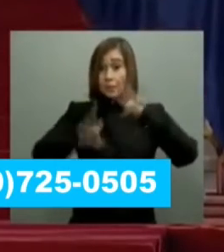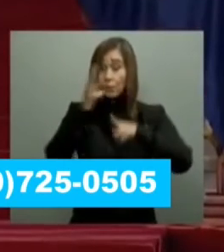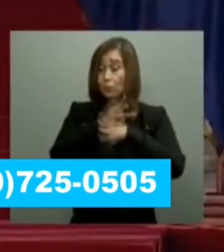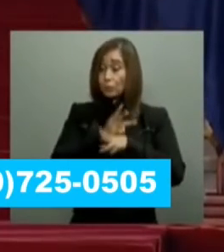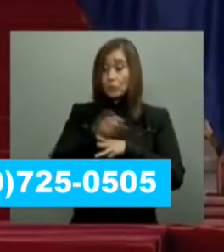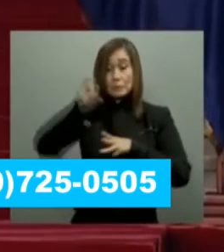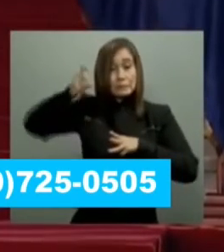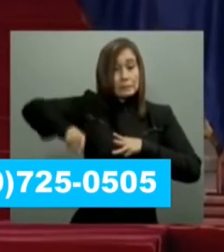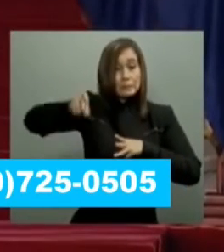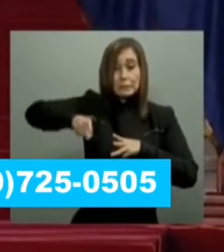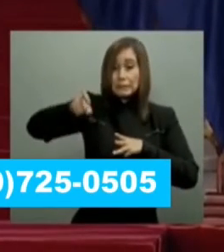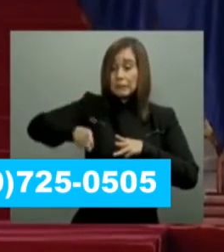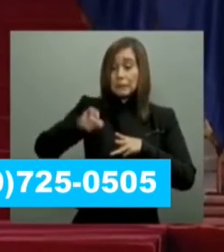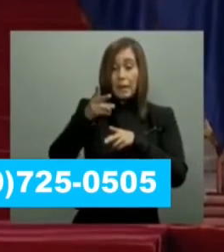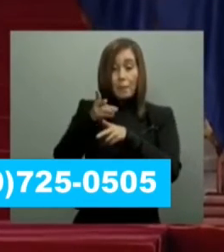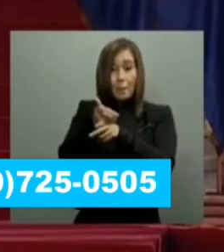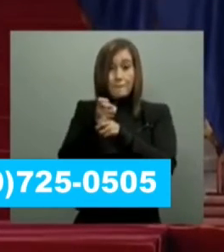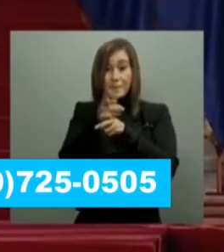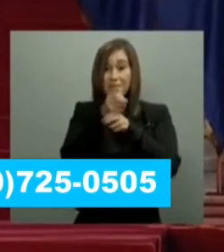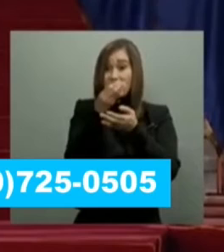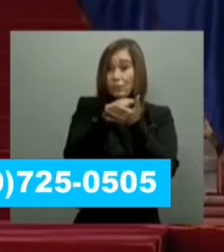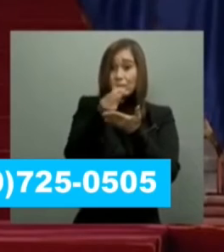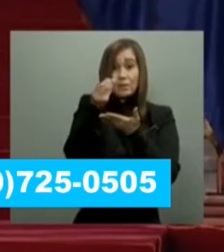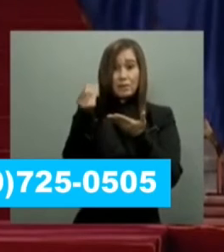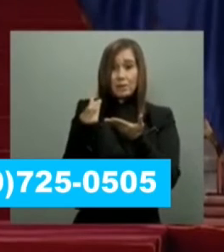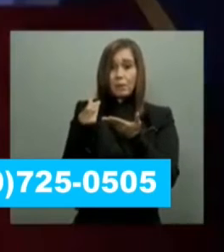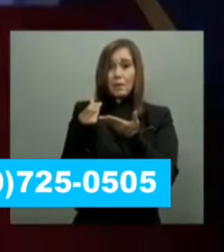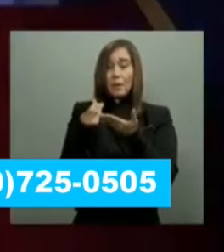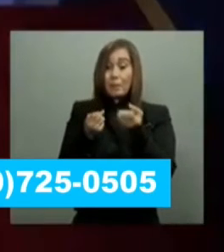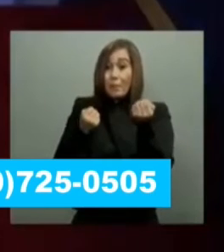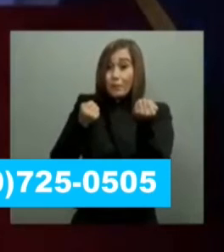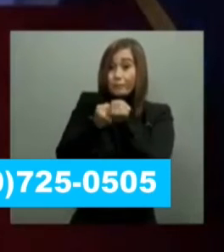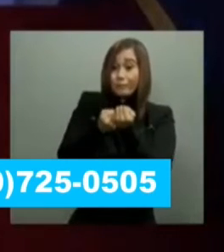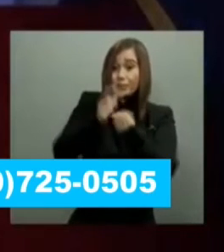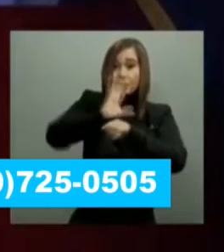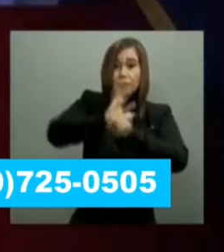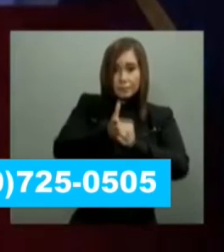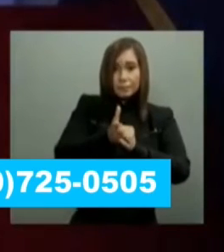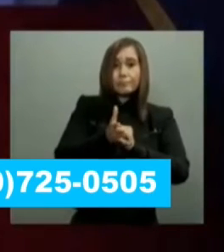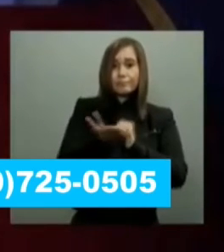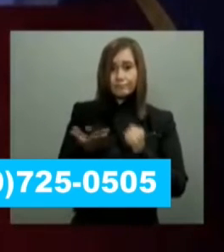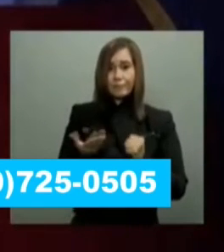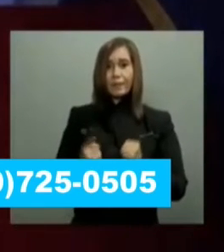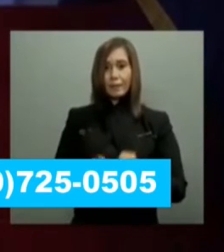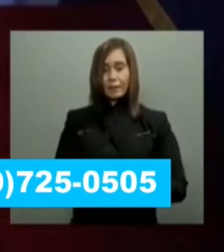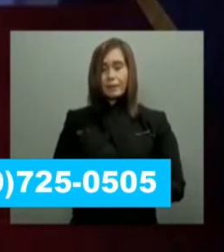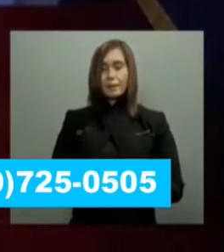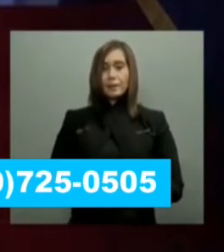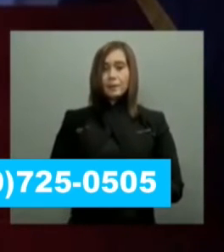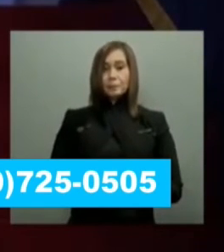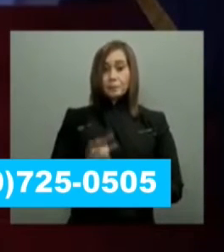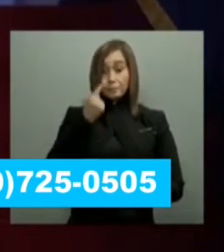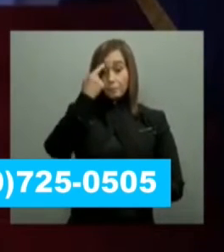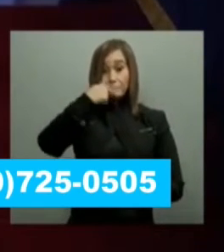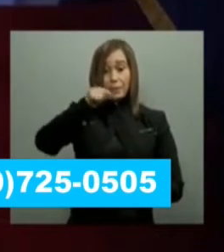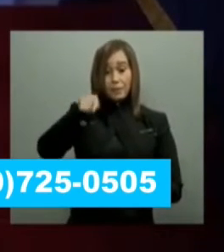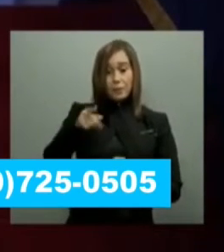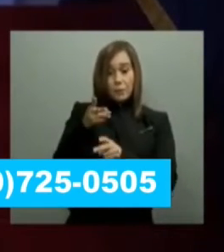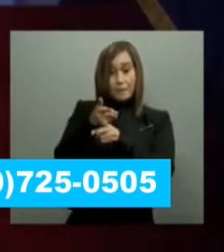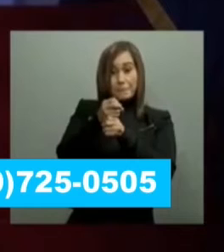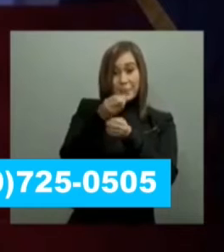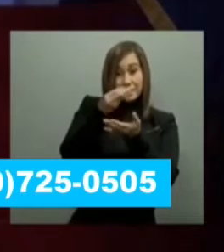crecer tanto y hay que tener mucho cuidado ahí el gobierno tiene que tener mucho cuidado pero el pd no tiene calidad moral para hablar de